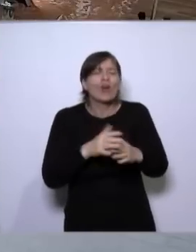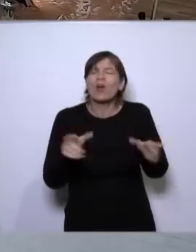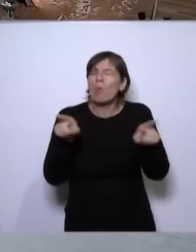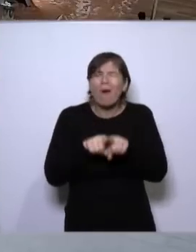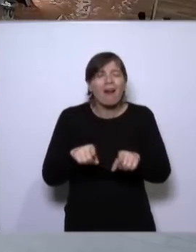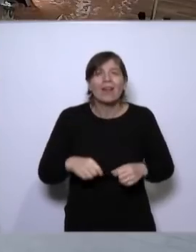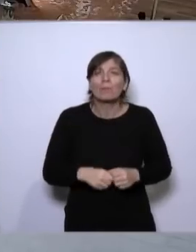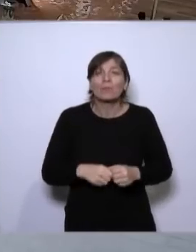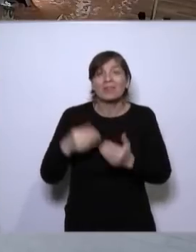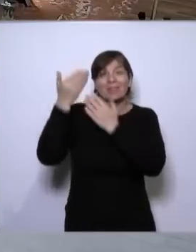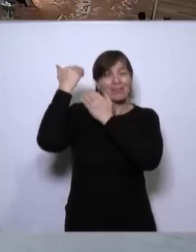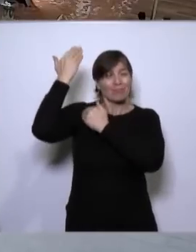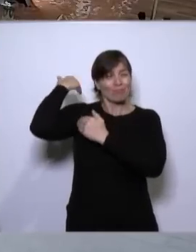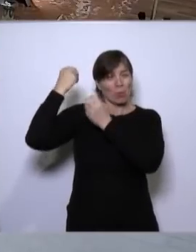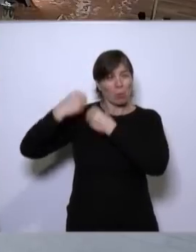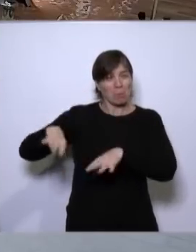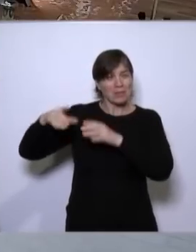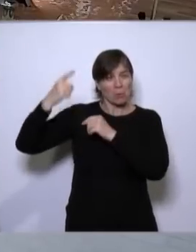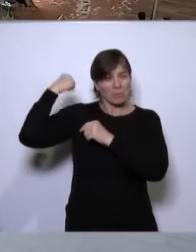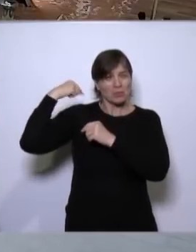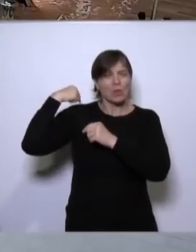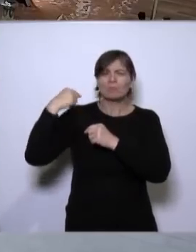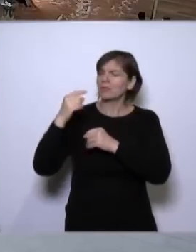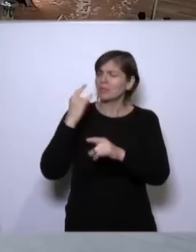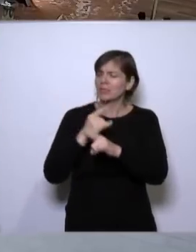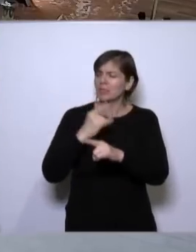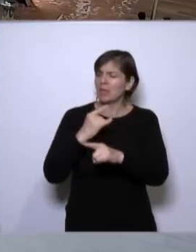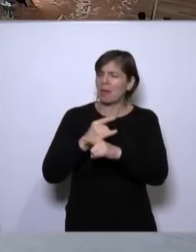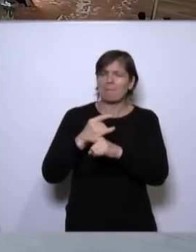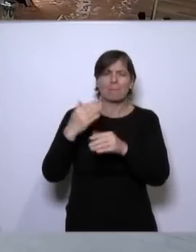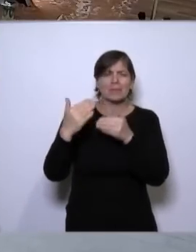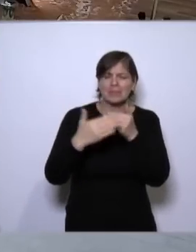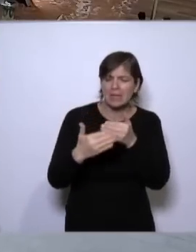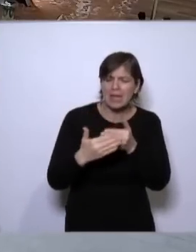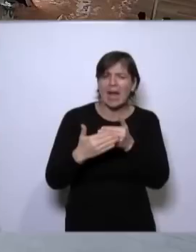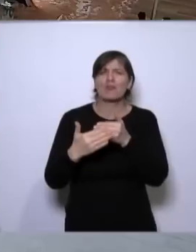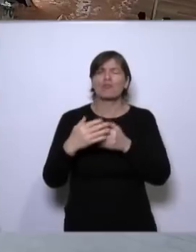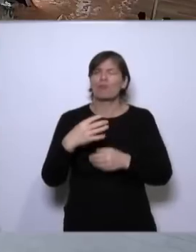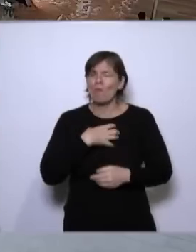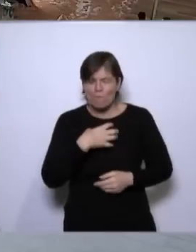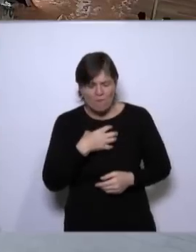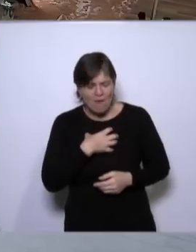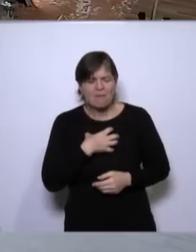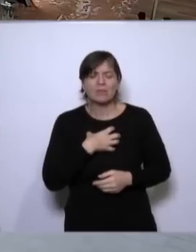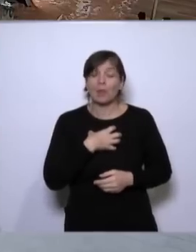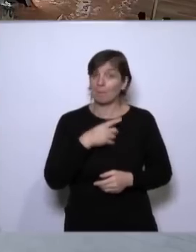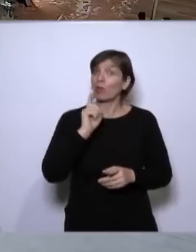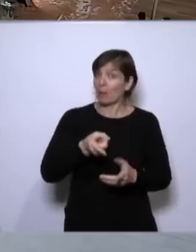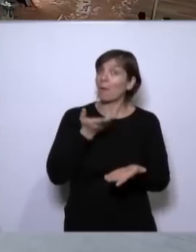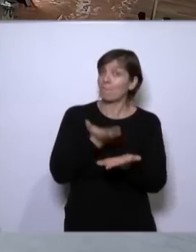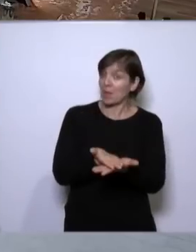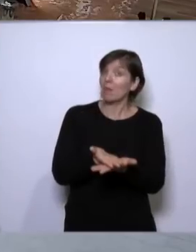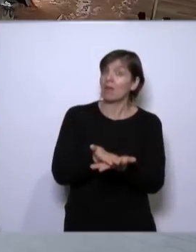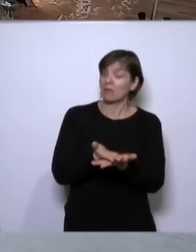Desde el comienzo se manifestó cercano, confidente y al mismo tiempo exigente.